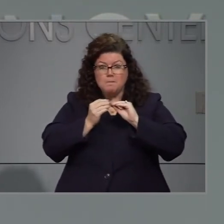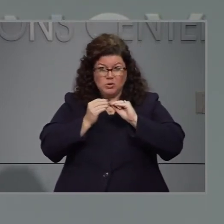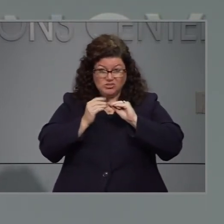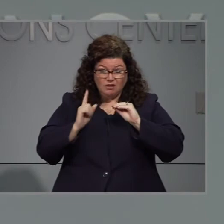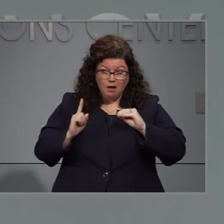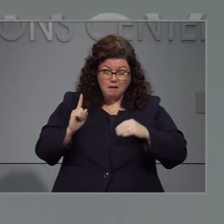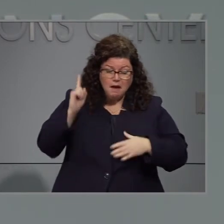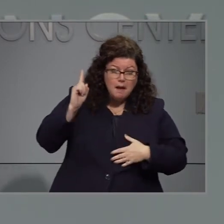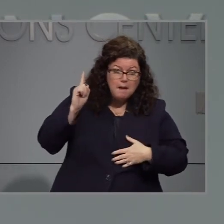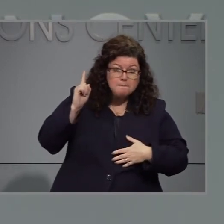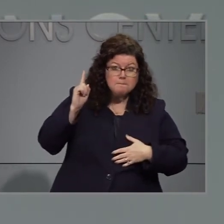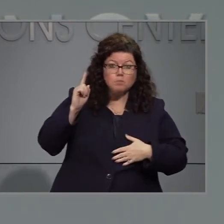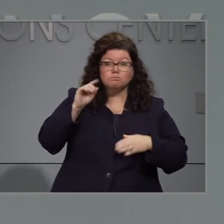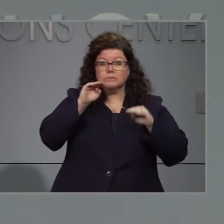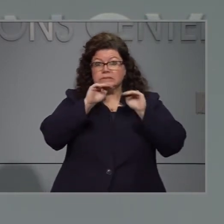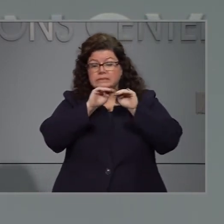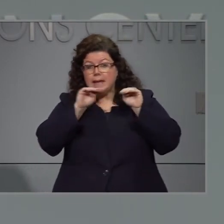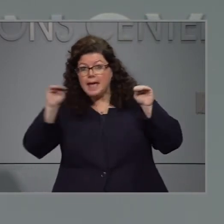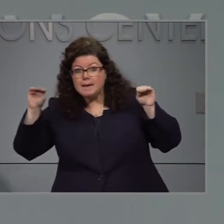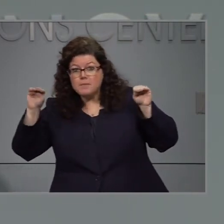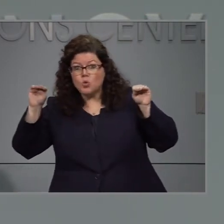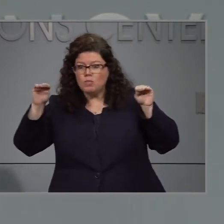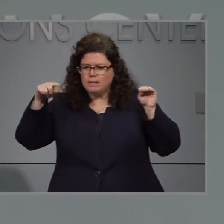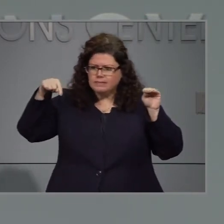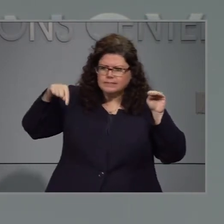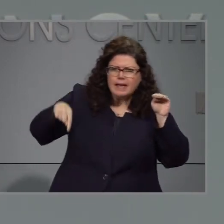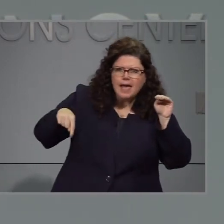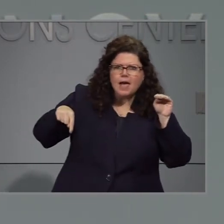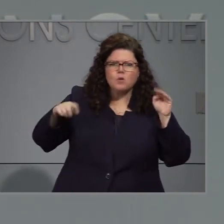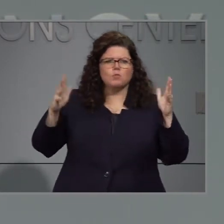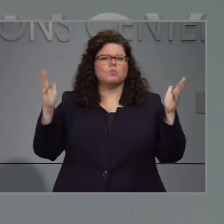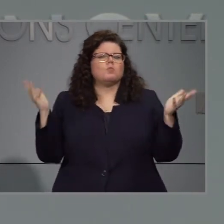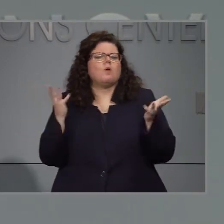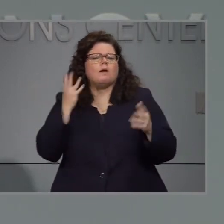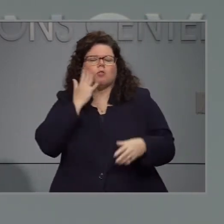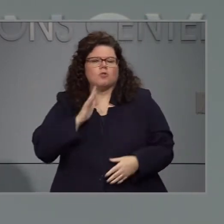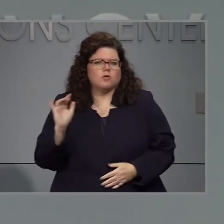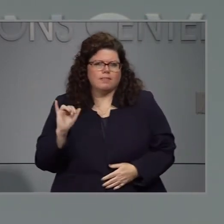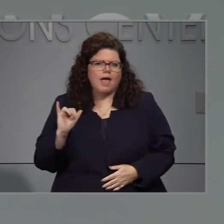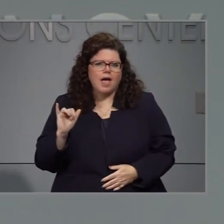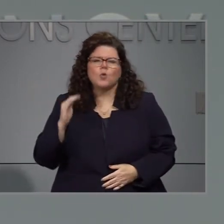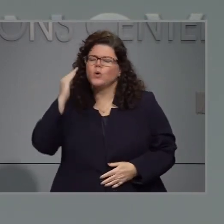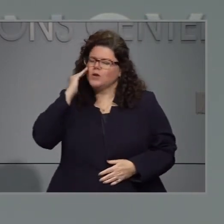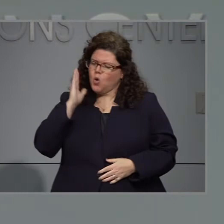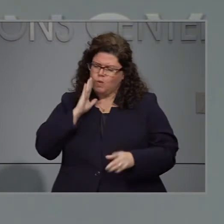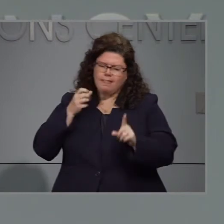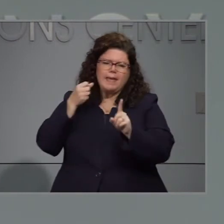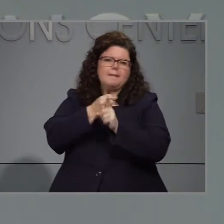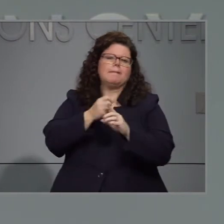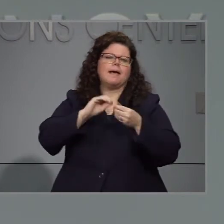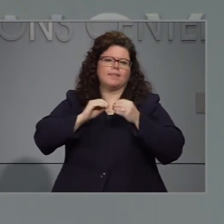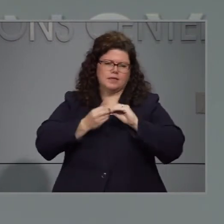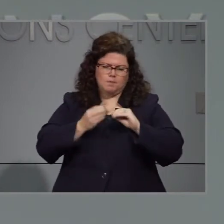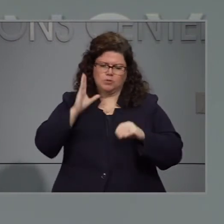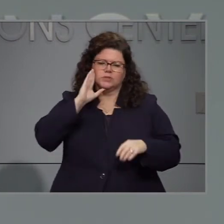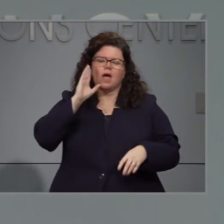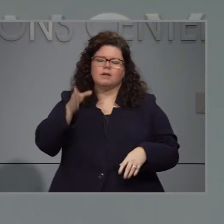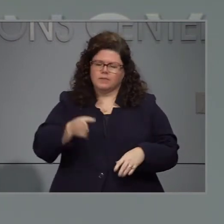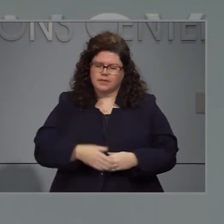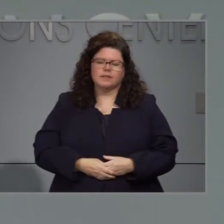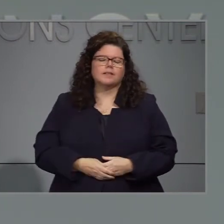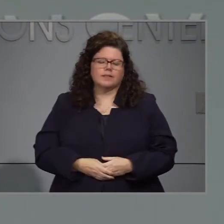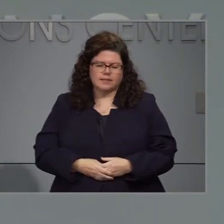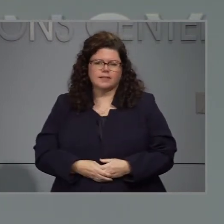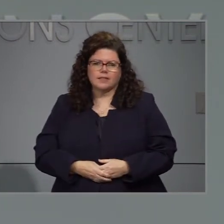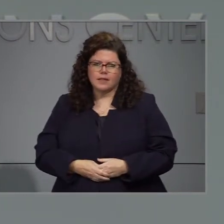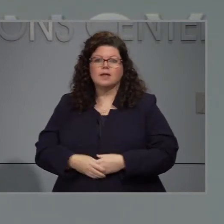las tendencias están yendo, si son estables o van a bajar o van a subir. Así, con esta apertura de las